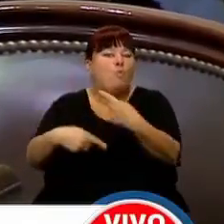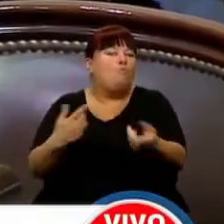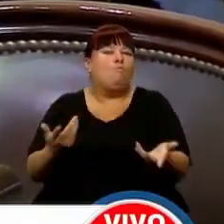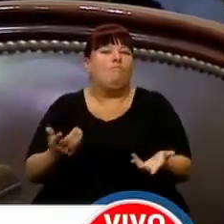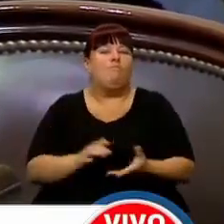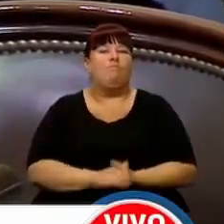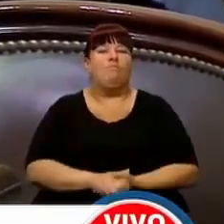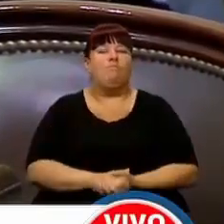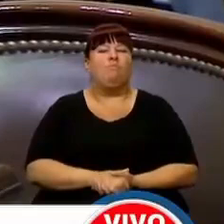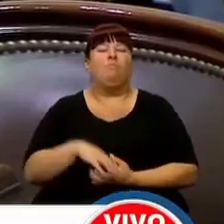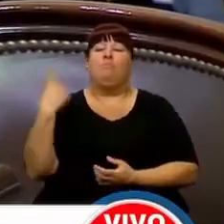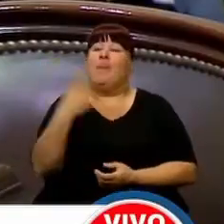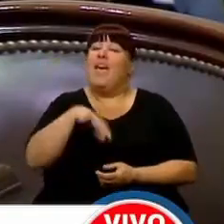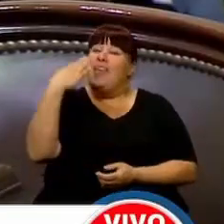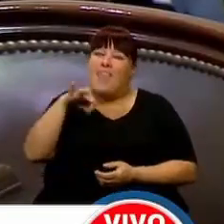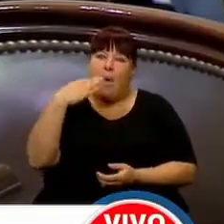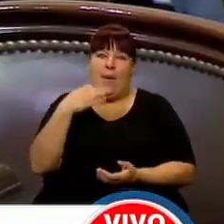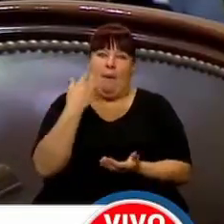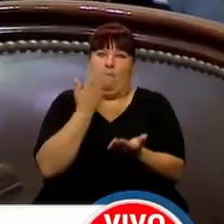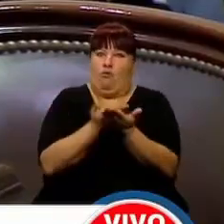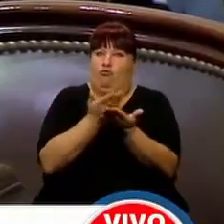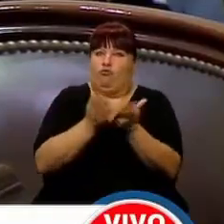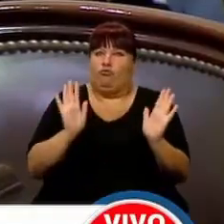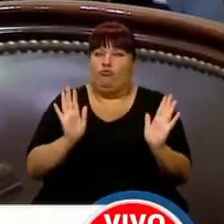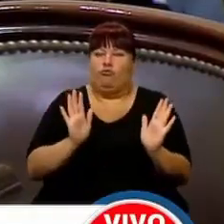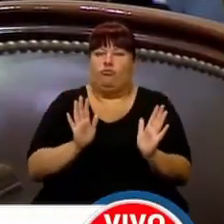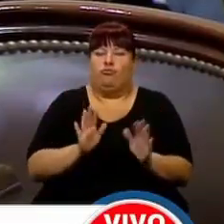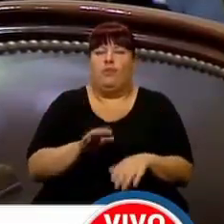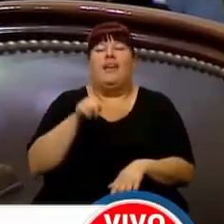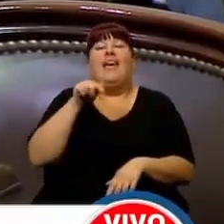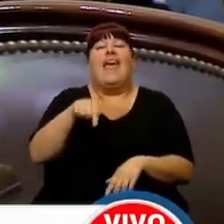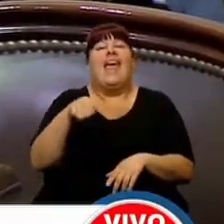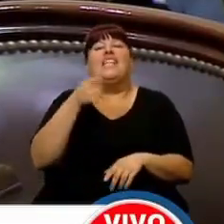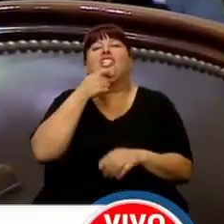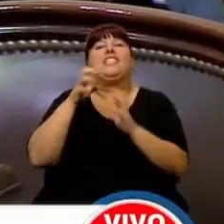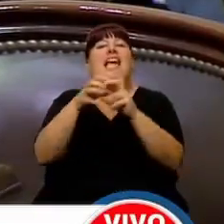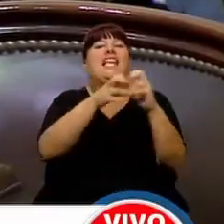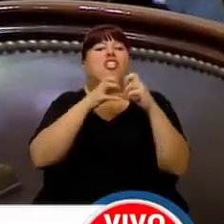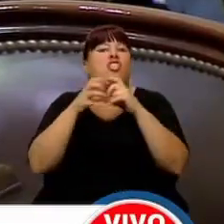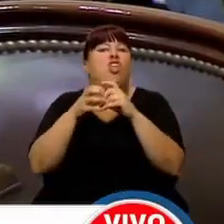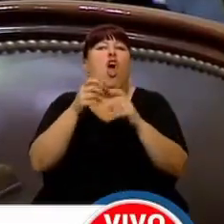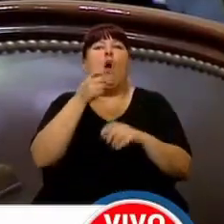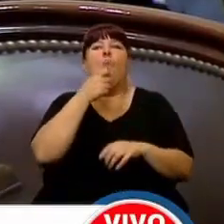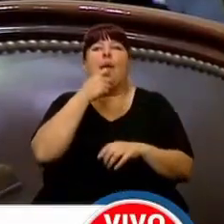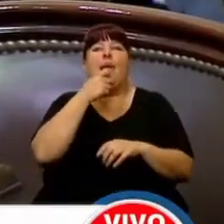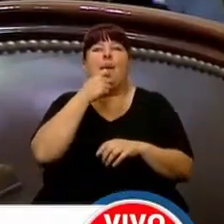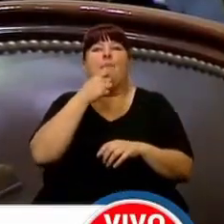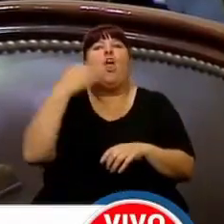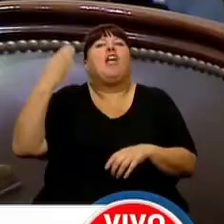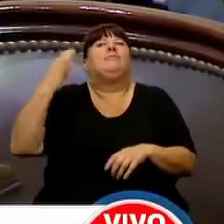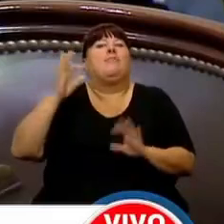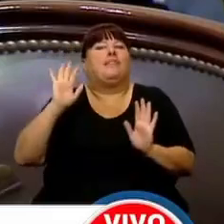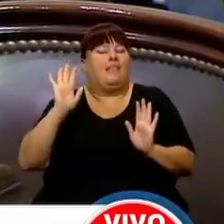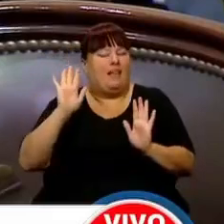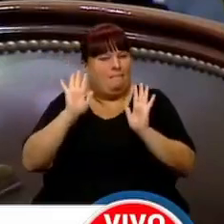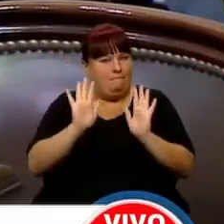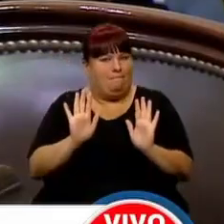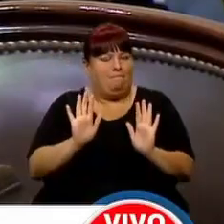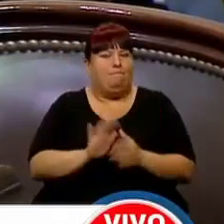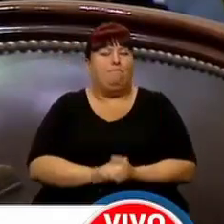que debemos plantearla. Y es esto de sesionar con sesiones extraordinarias.